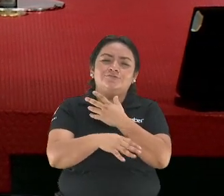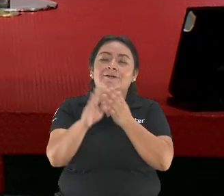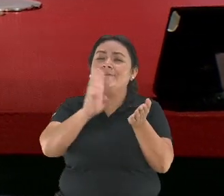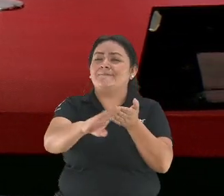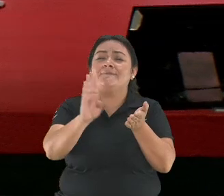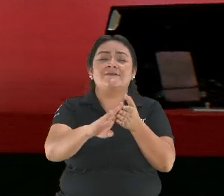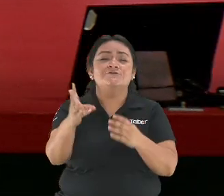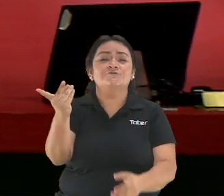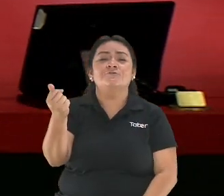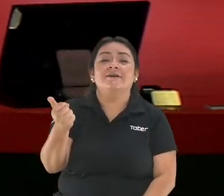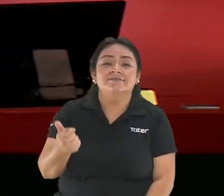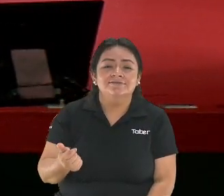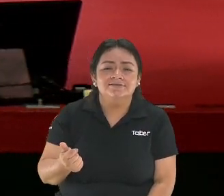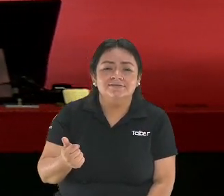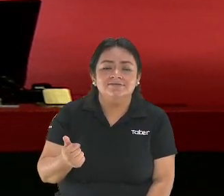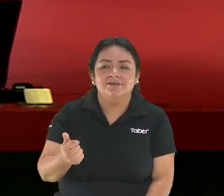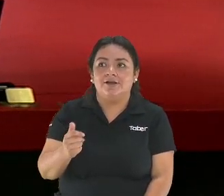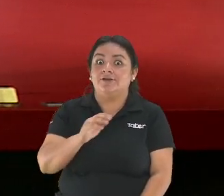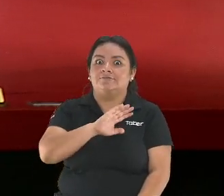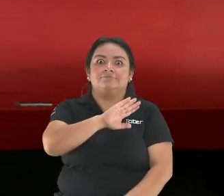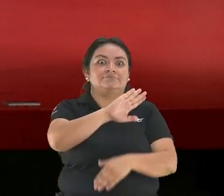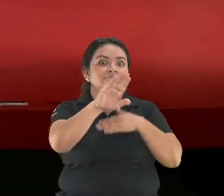cuánto todo